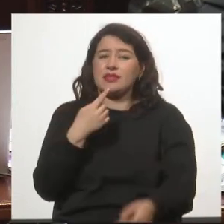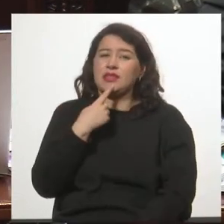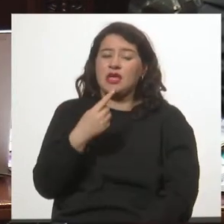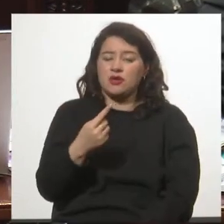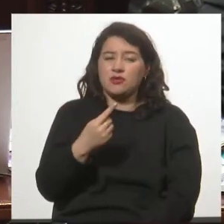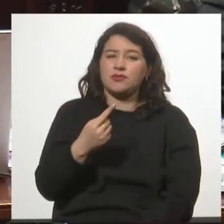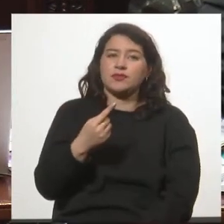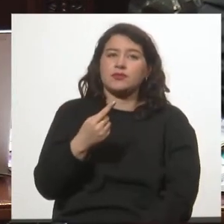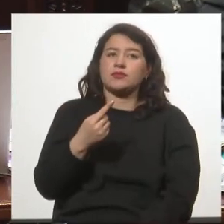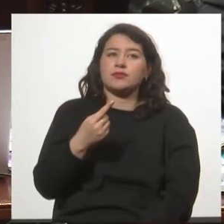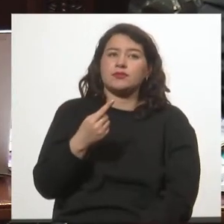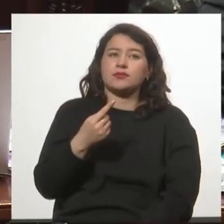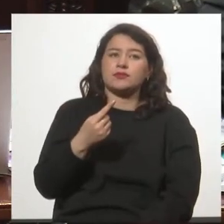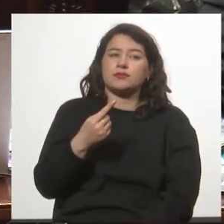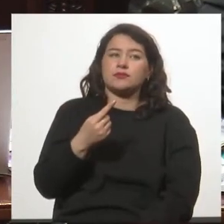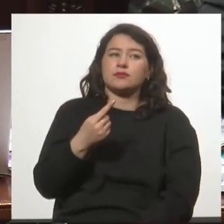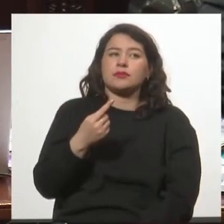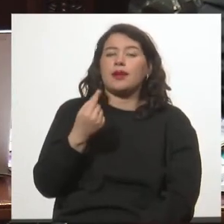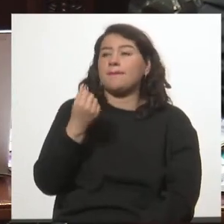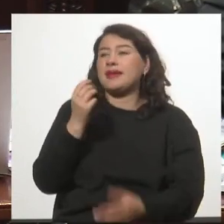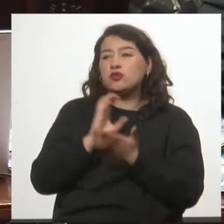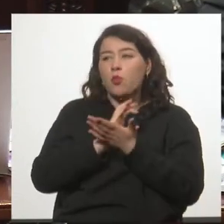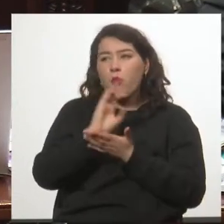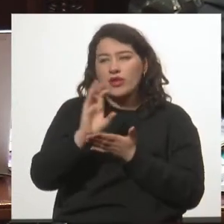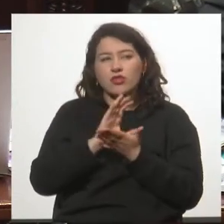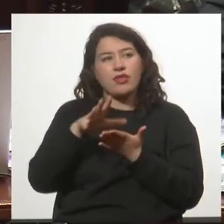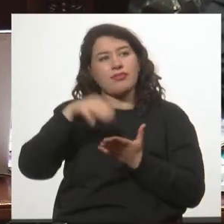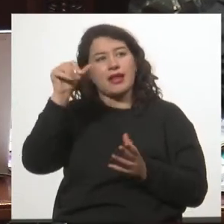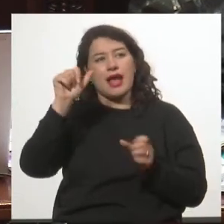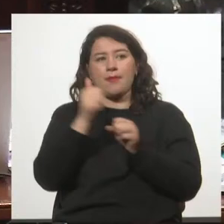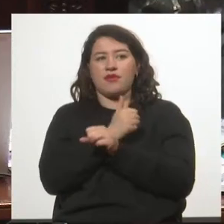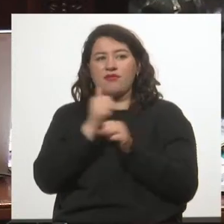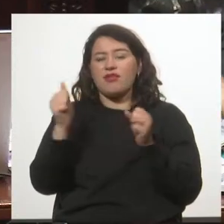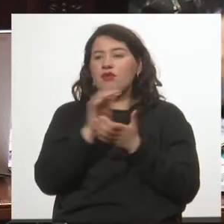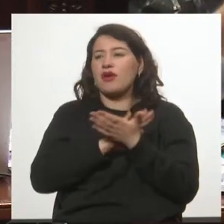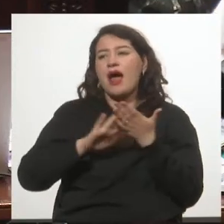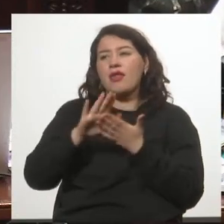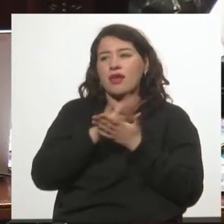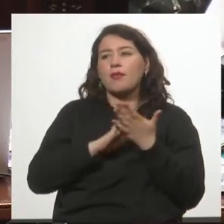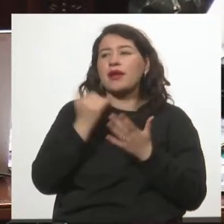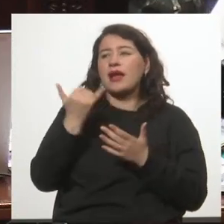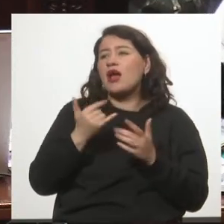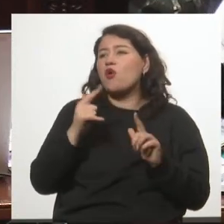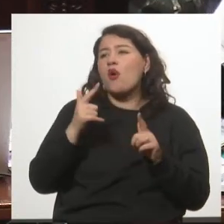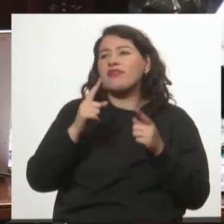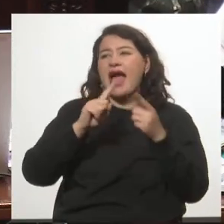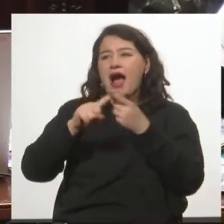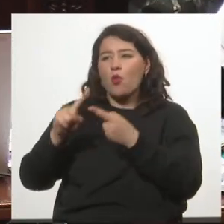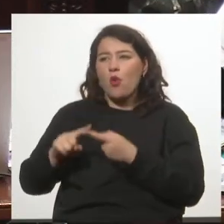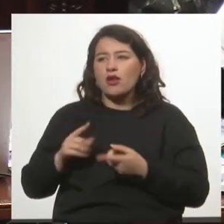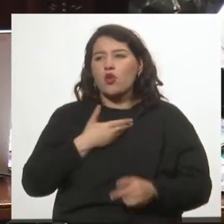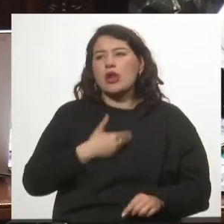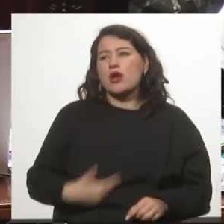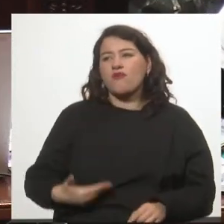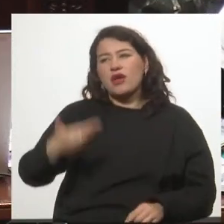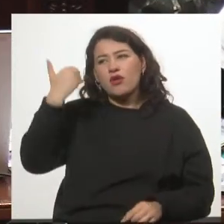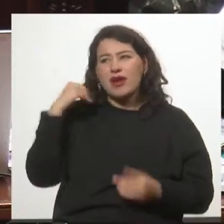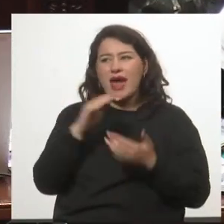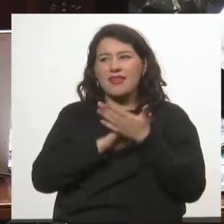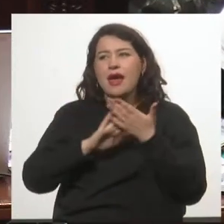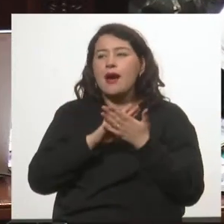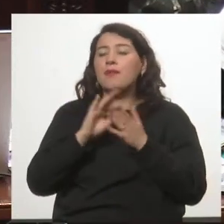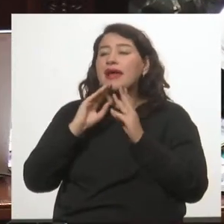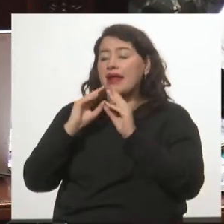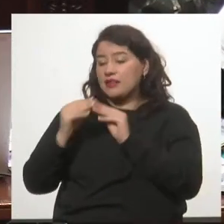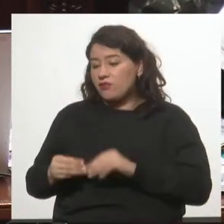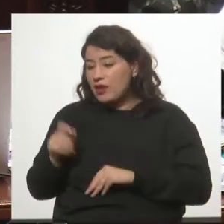el hecho de que los presupuestos de antes no habían sido aprobados por desacuerdos en algún caso con el propio gobierno o por las observaciones del